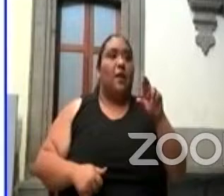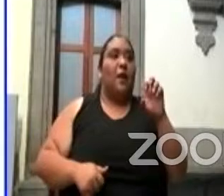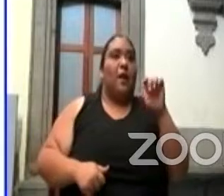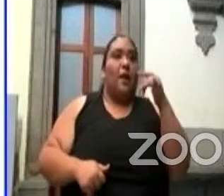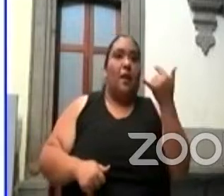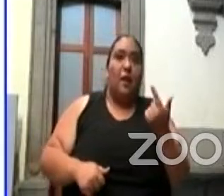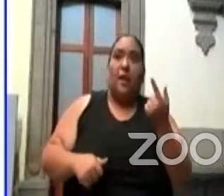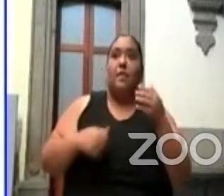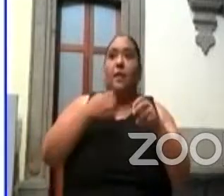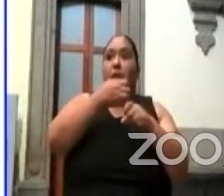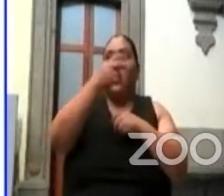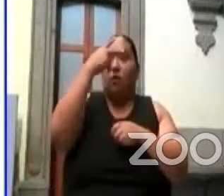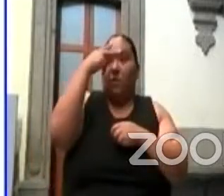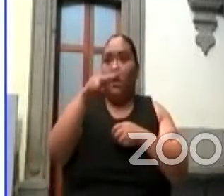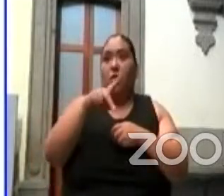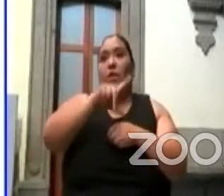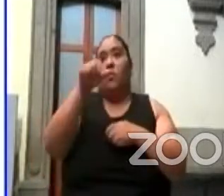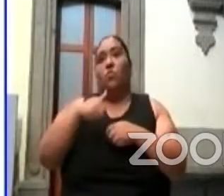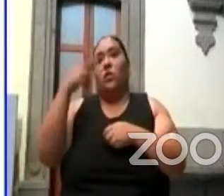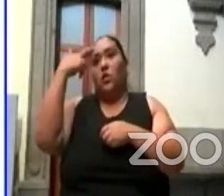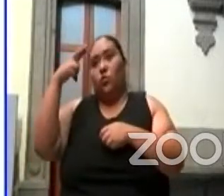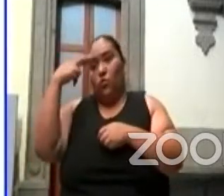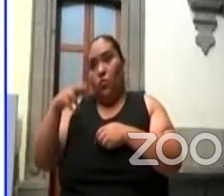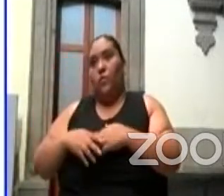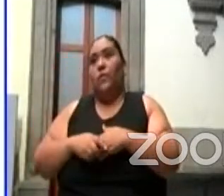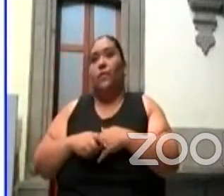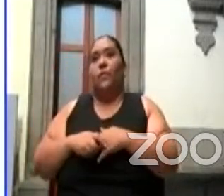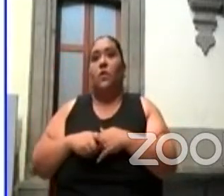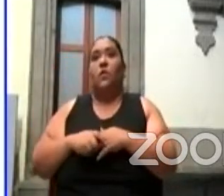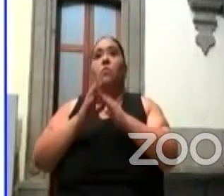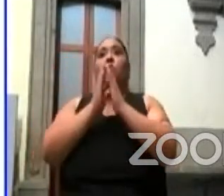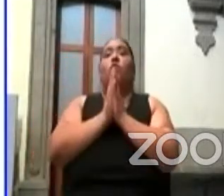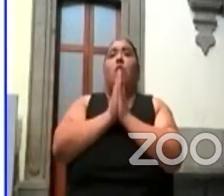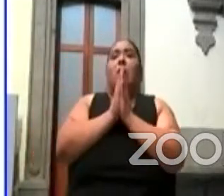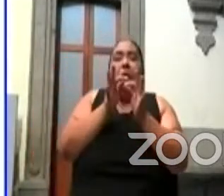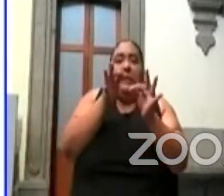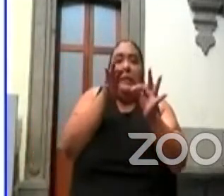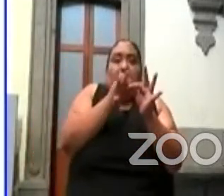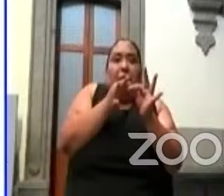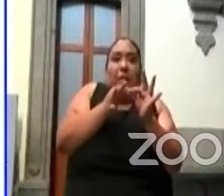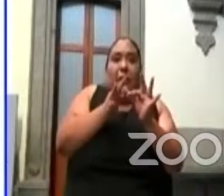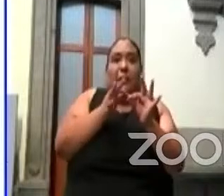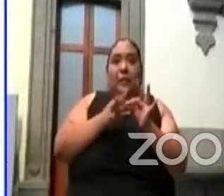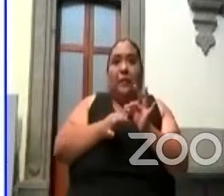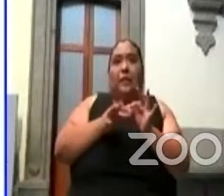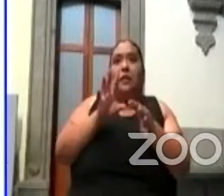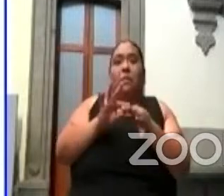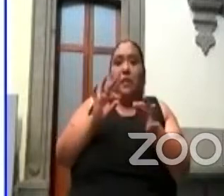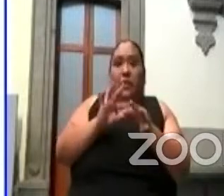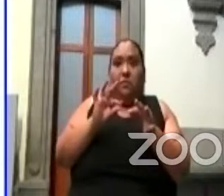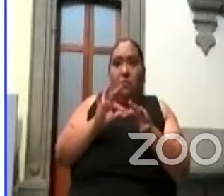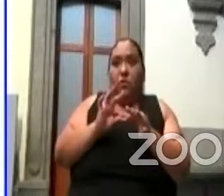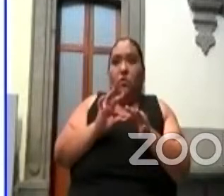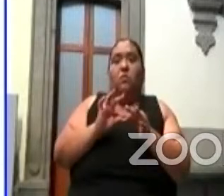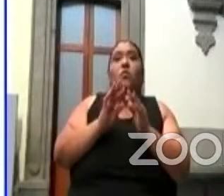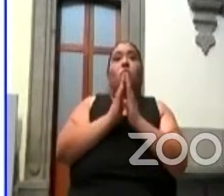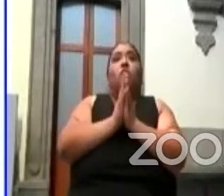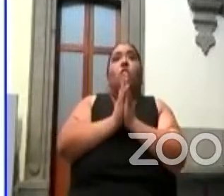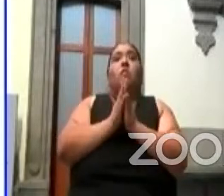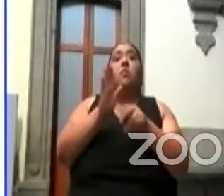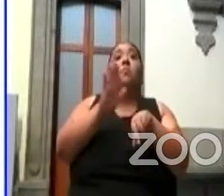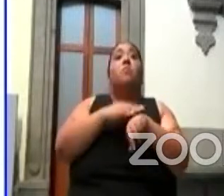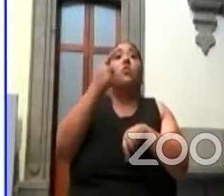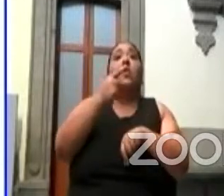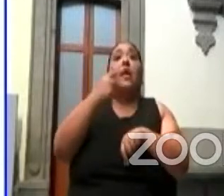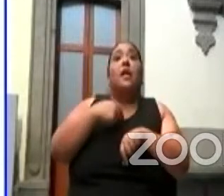México y vamos a cerrar con Ruth. Les voy a pedir que seamos un poquito más concisos con las intervenciones porque queremos hacer